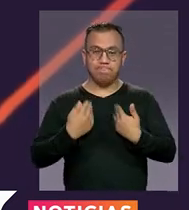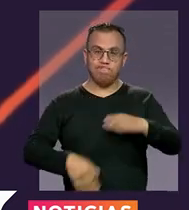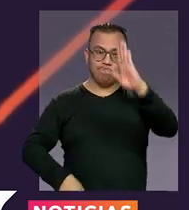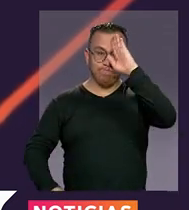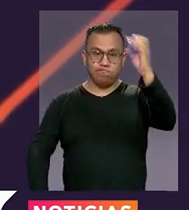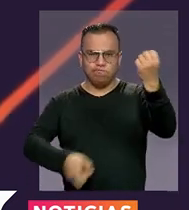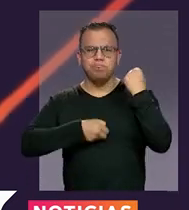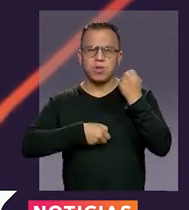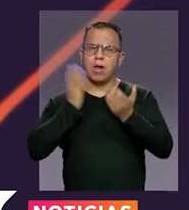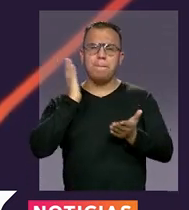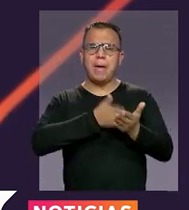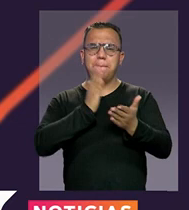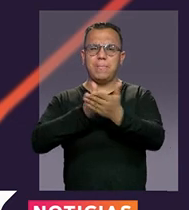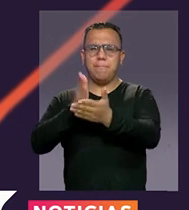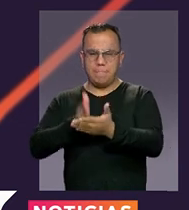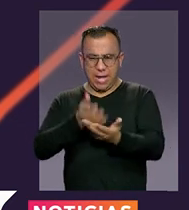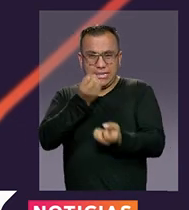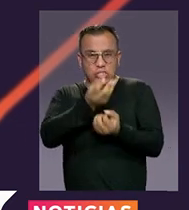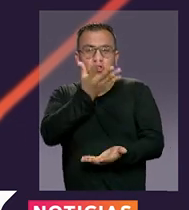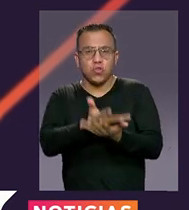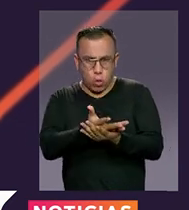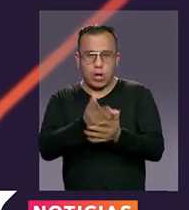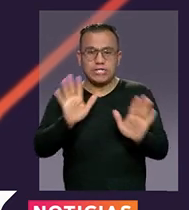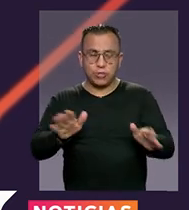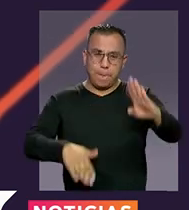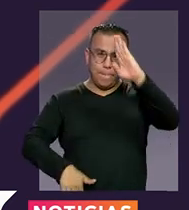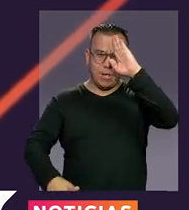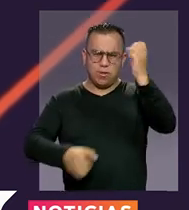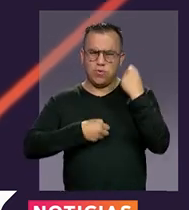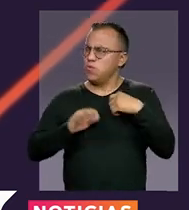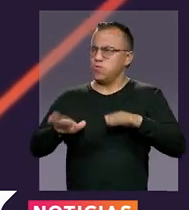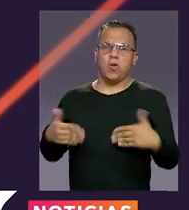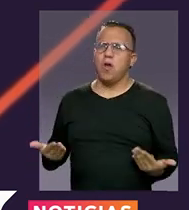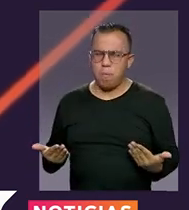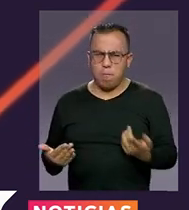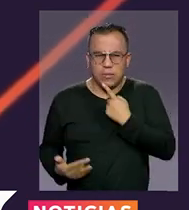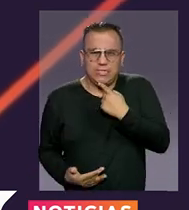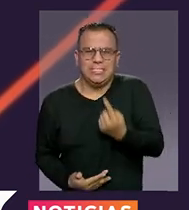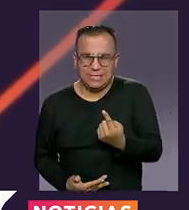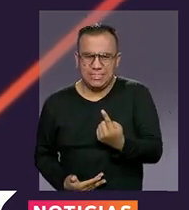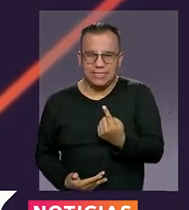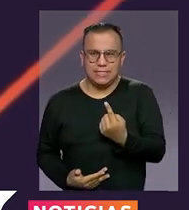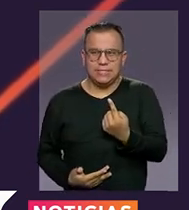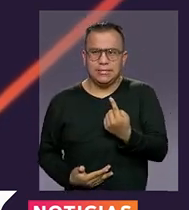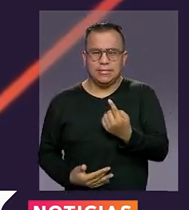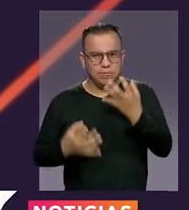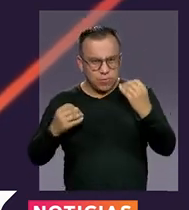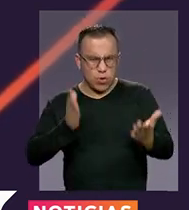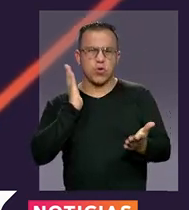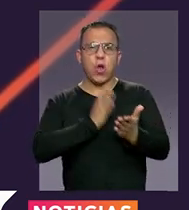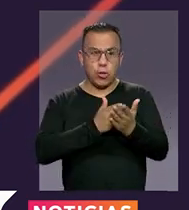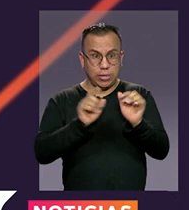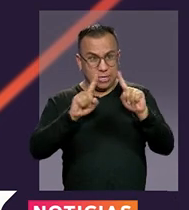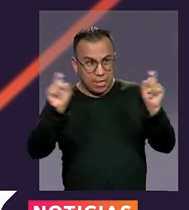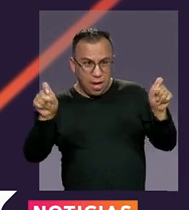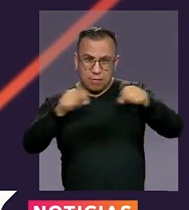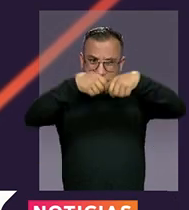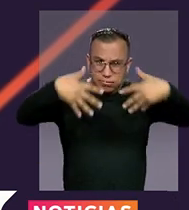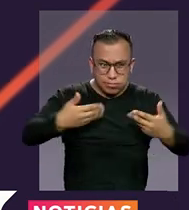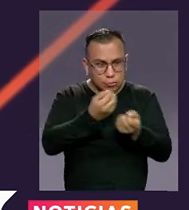y que están atacando a las infraestructuras militares. ¿Cómo pueden hablar de ese ataque a infraestructuras militares